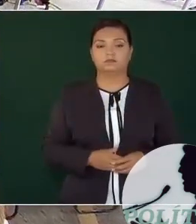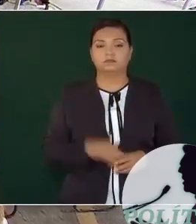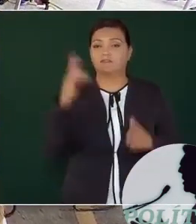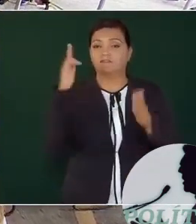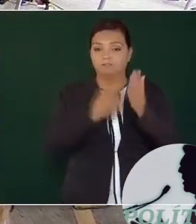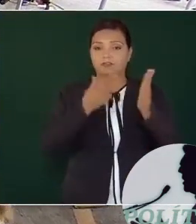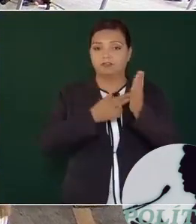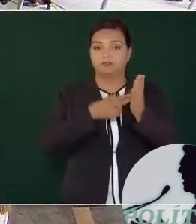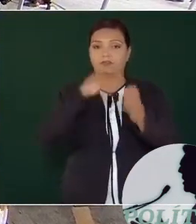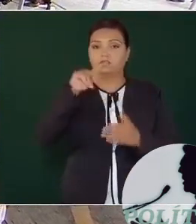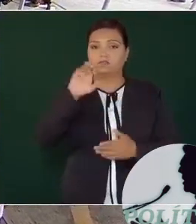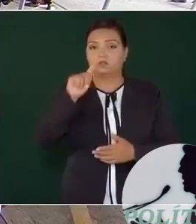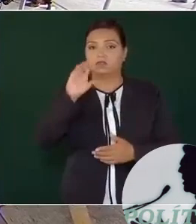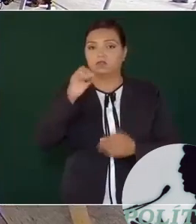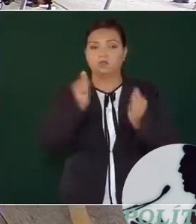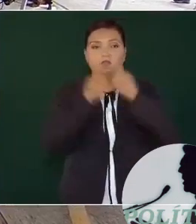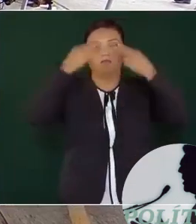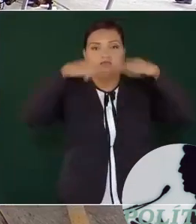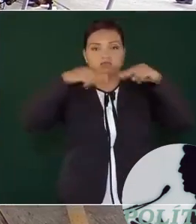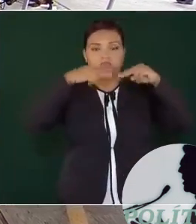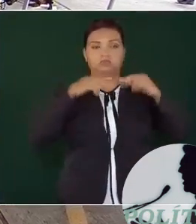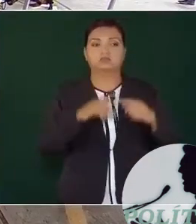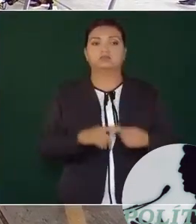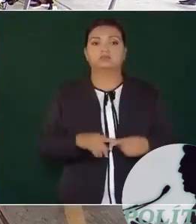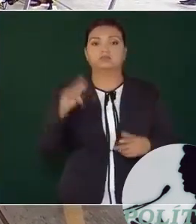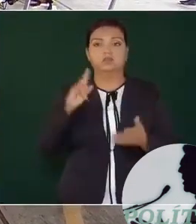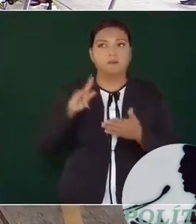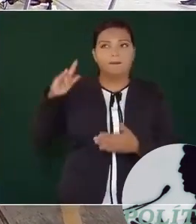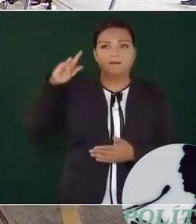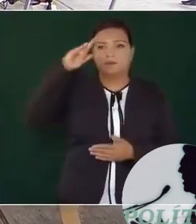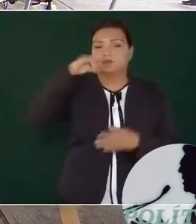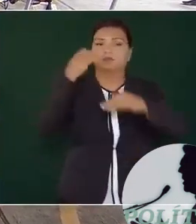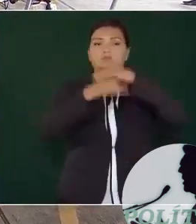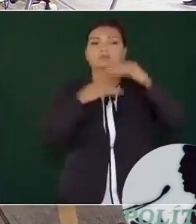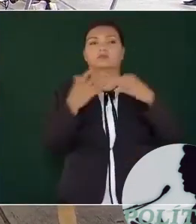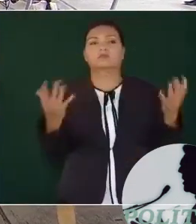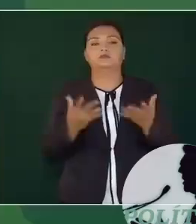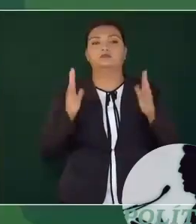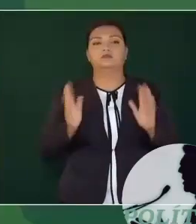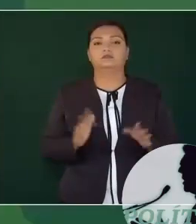firma del contrato con las empresas de aviones y todo.